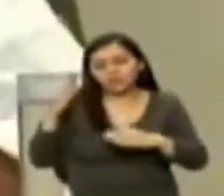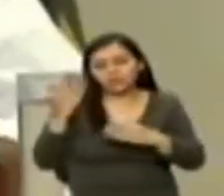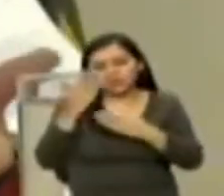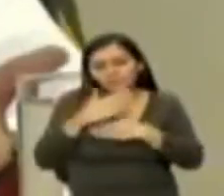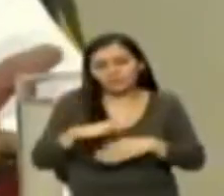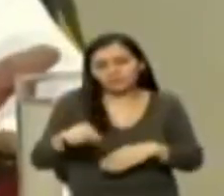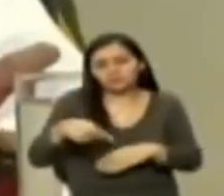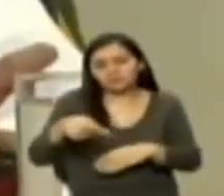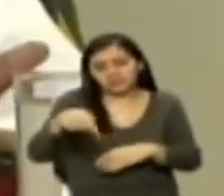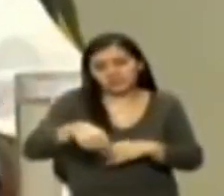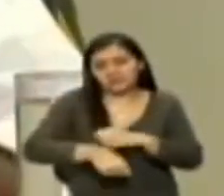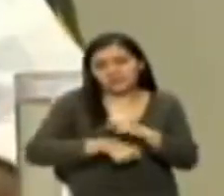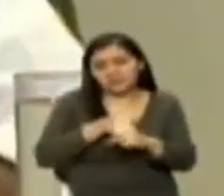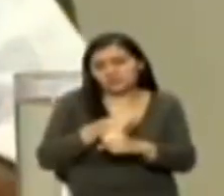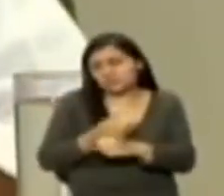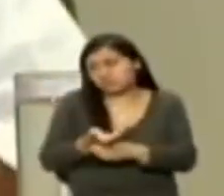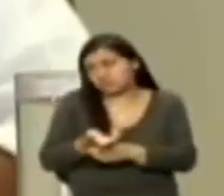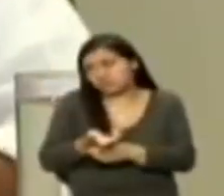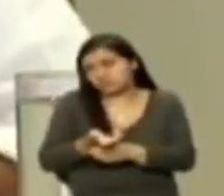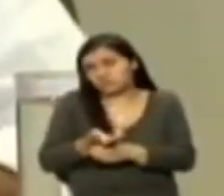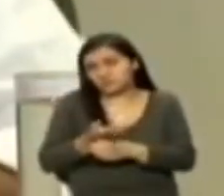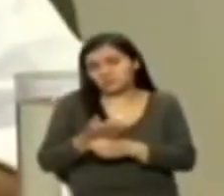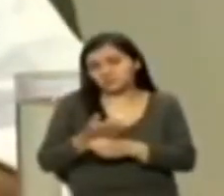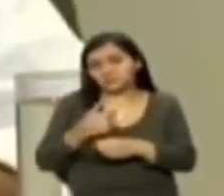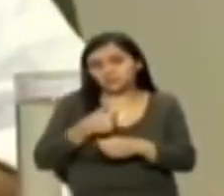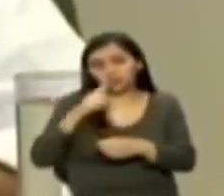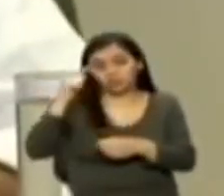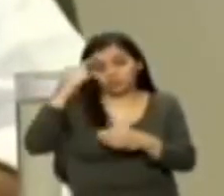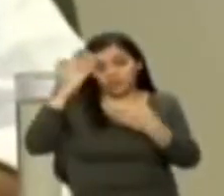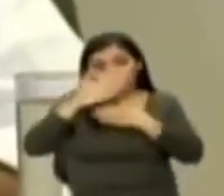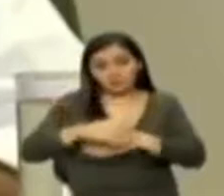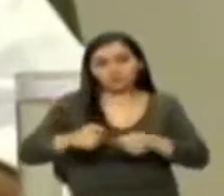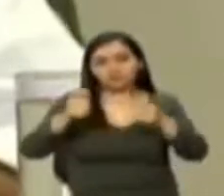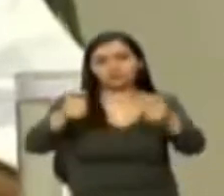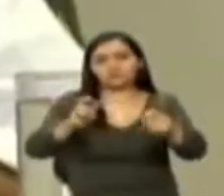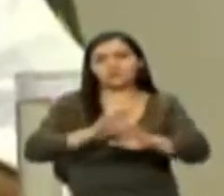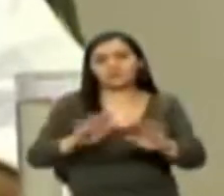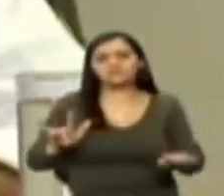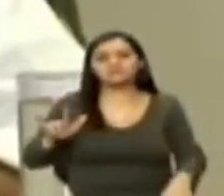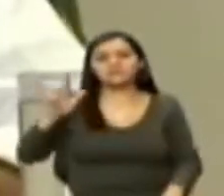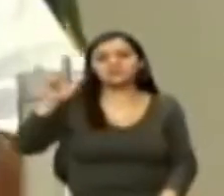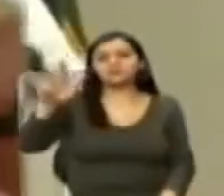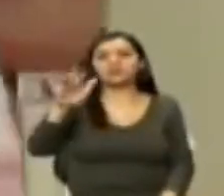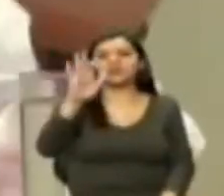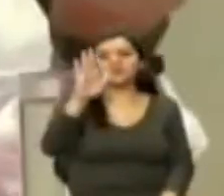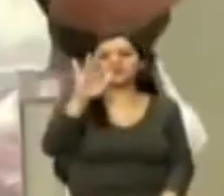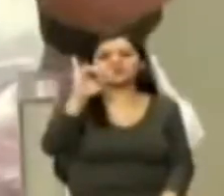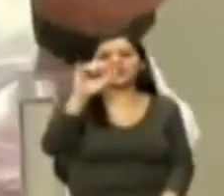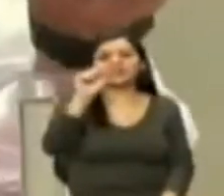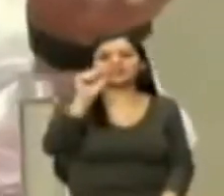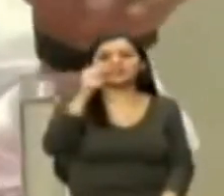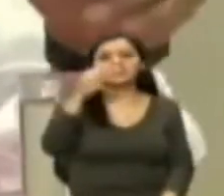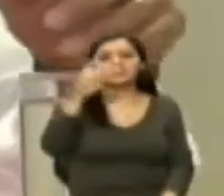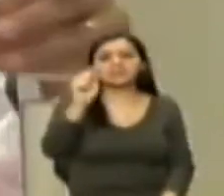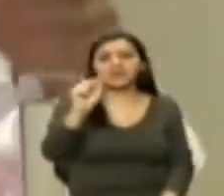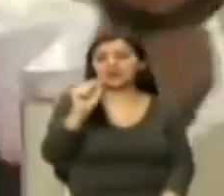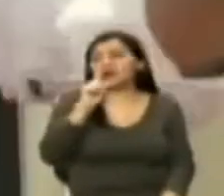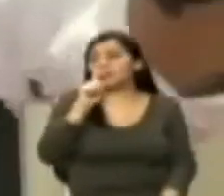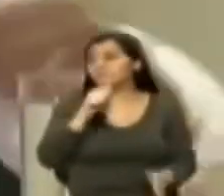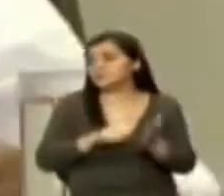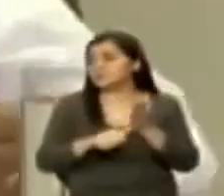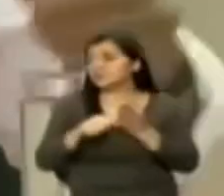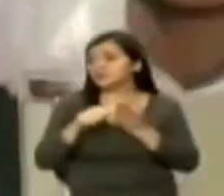muy probablemente este año, será, ¿no? O sea, espero entregarla antes de mi gobierno. Sobre el aeropuerto de Taisha no estoy al tanto, ¿no? Si hay alguien de Obras Públicas, por